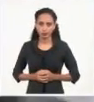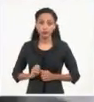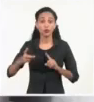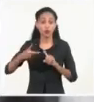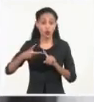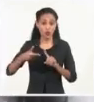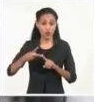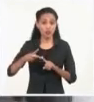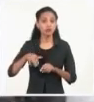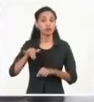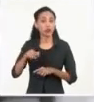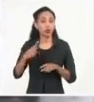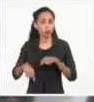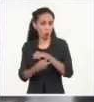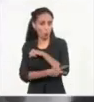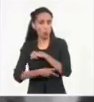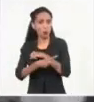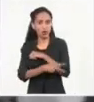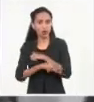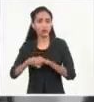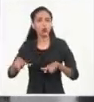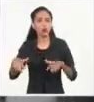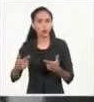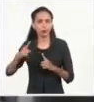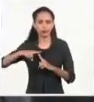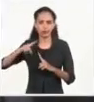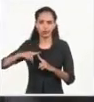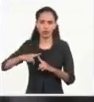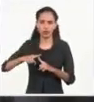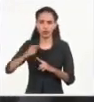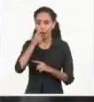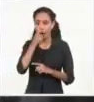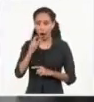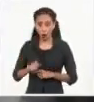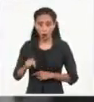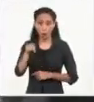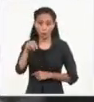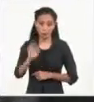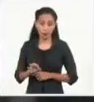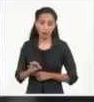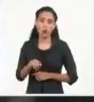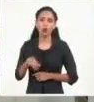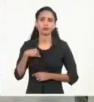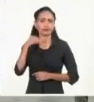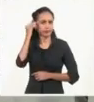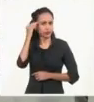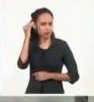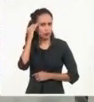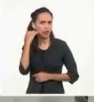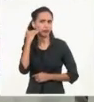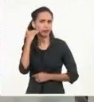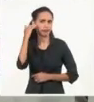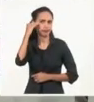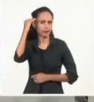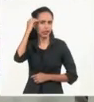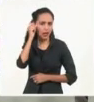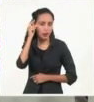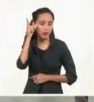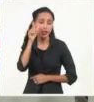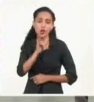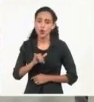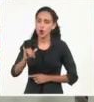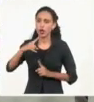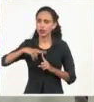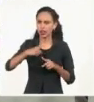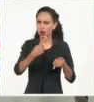misión internacionalista en la República de Angola por su capacidad conocimientos y experiencia cumplió tareas